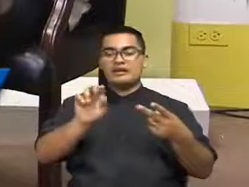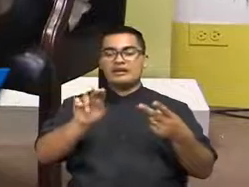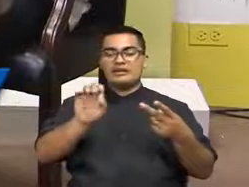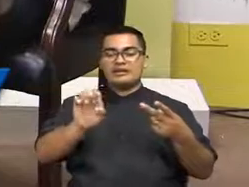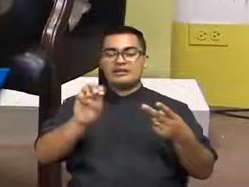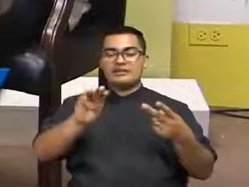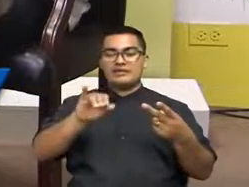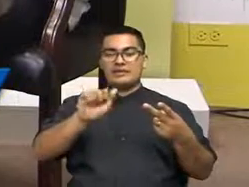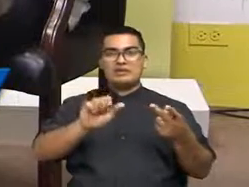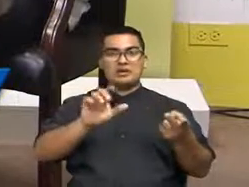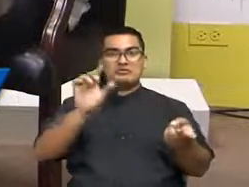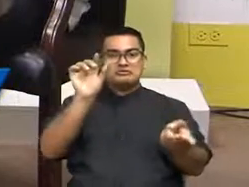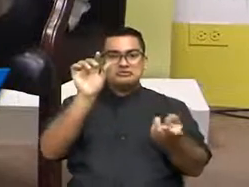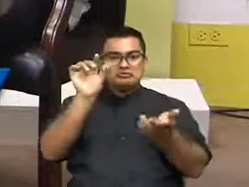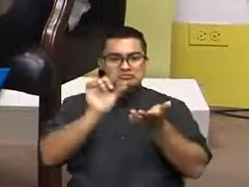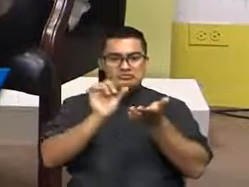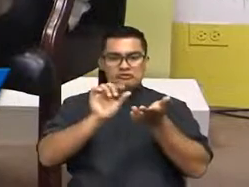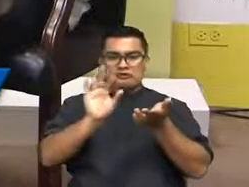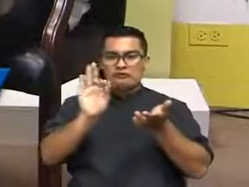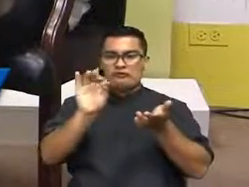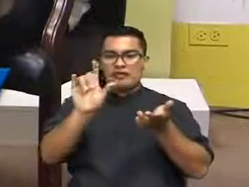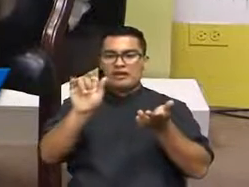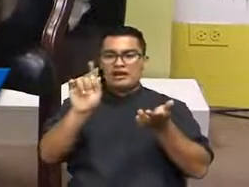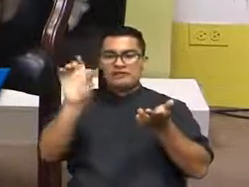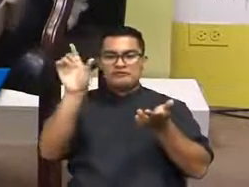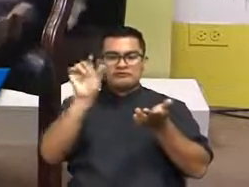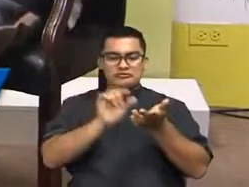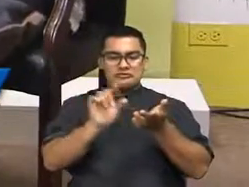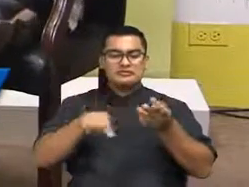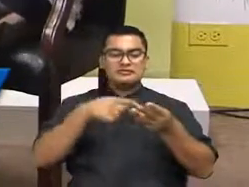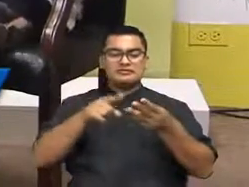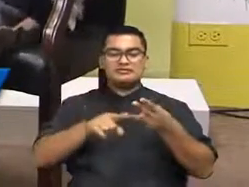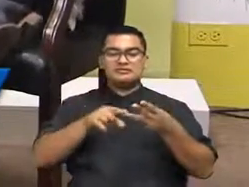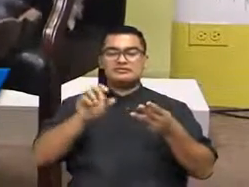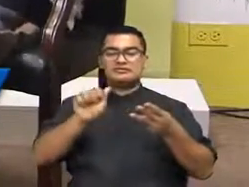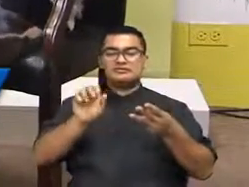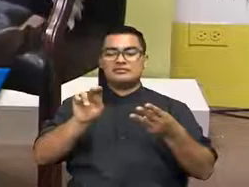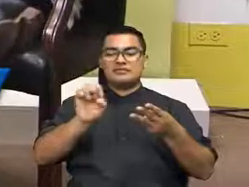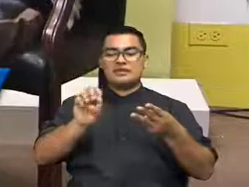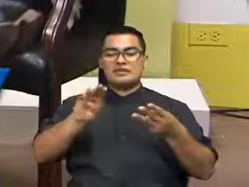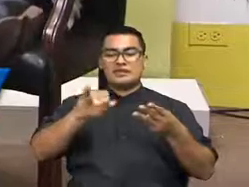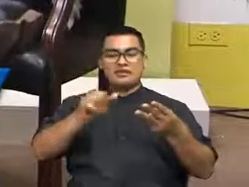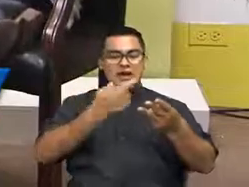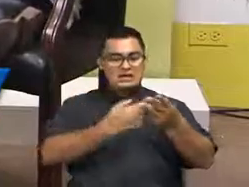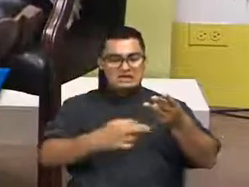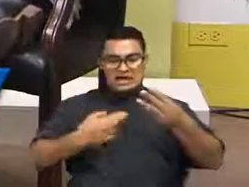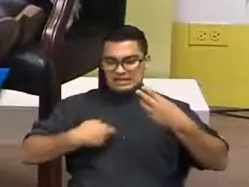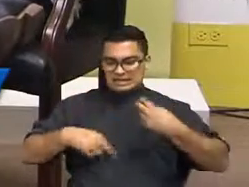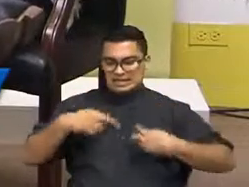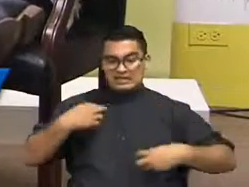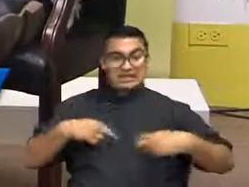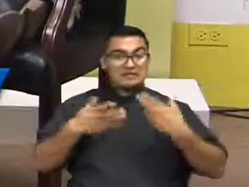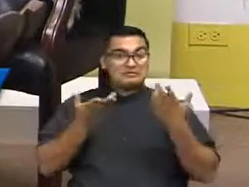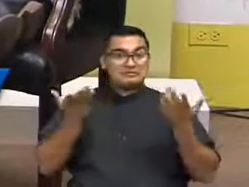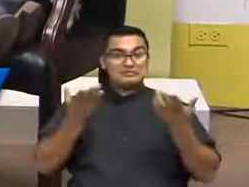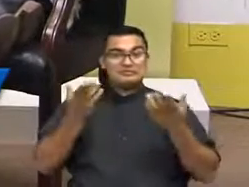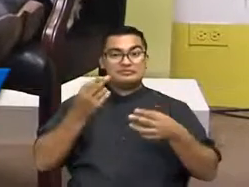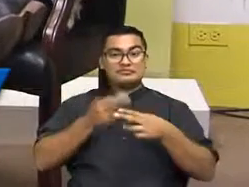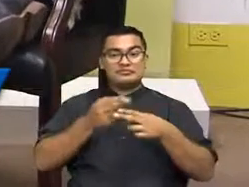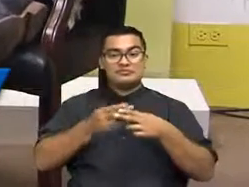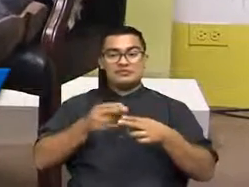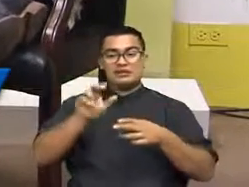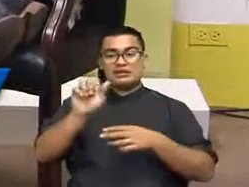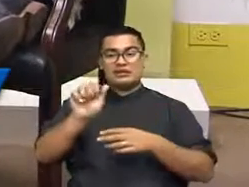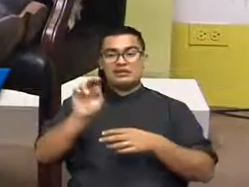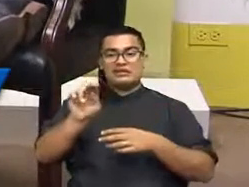folato, la anemia ferropénica, la anemia por enfermedad crónica y por hemorragia también, ¿verdad? Exacto. ¿Son algunas? Las anemias las podemos